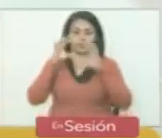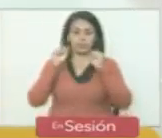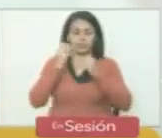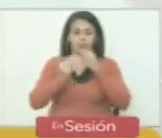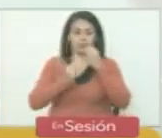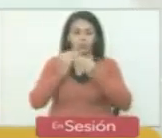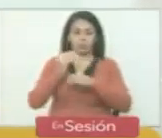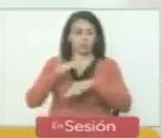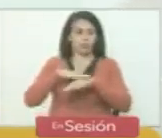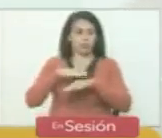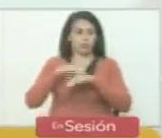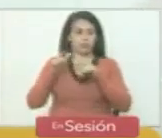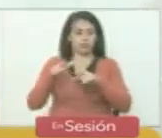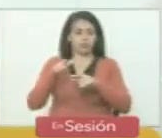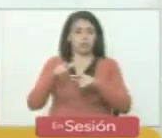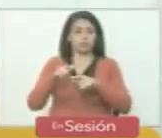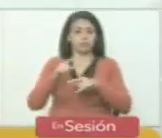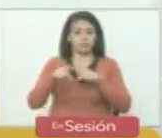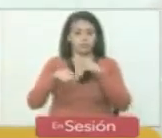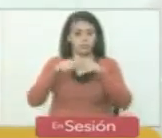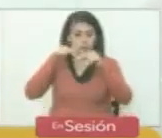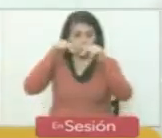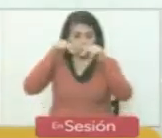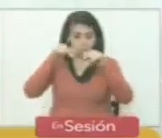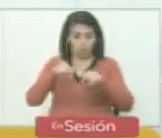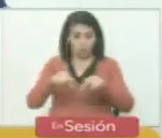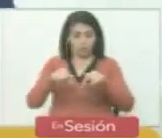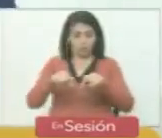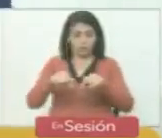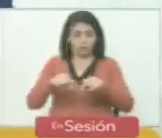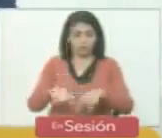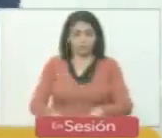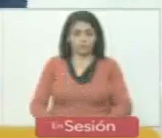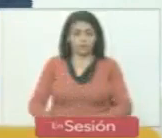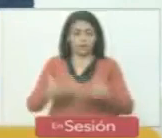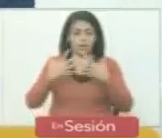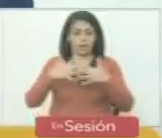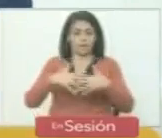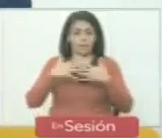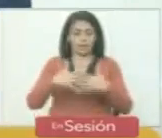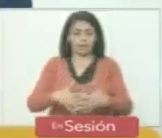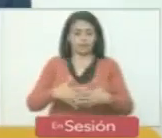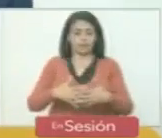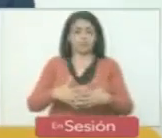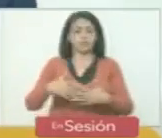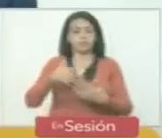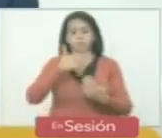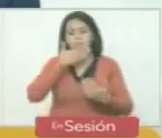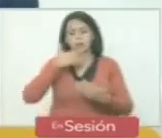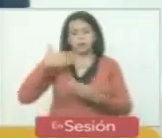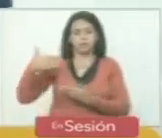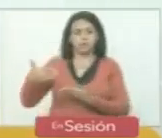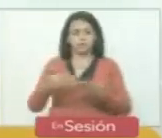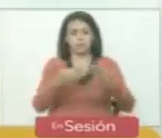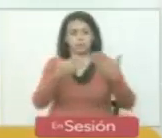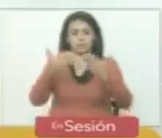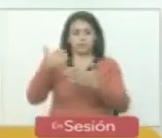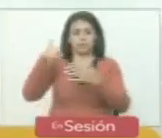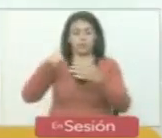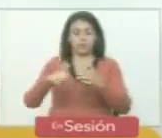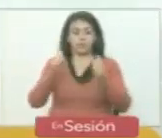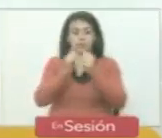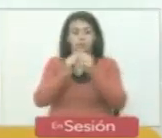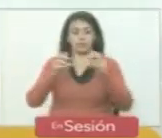es que pasa que al día de hoy la empresa que presta mejor servicio en este